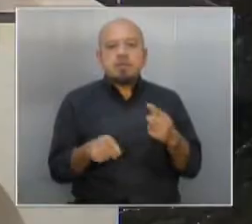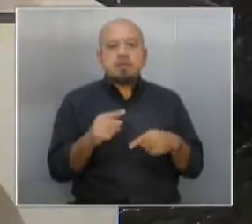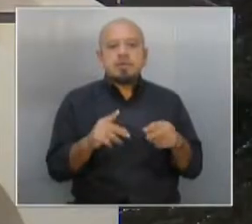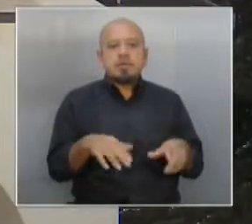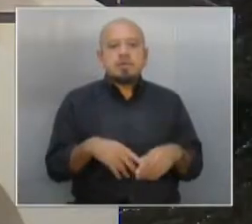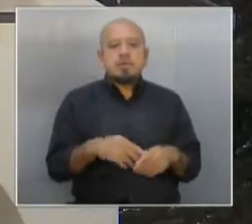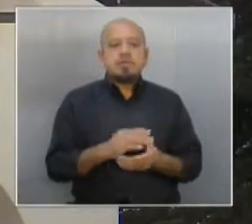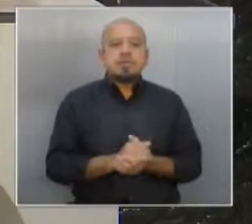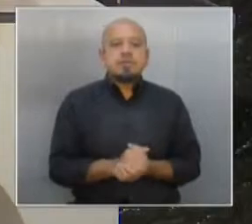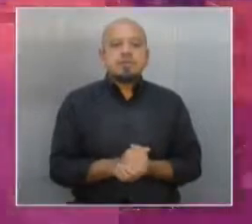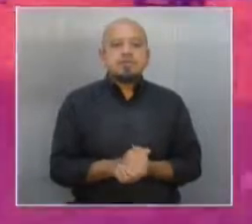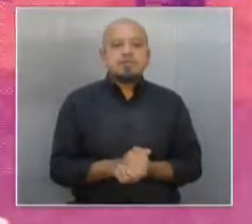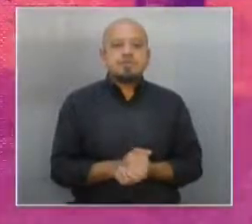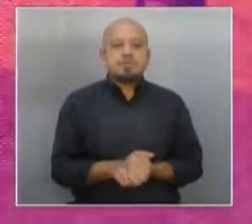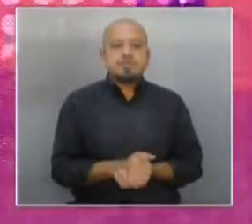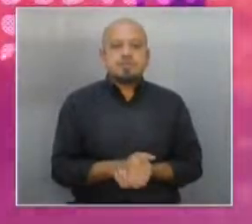cosecha.